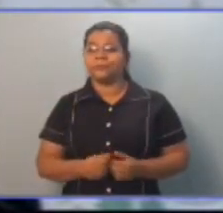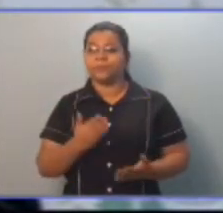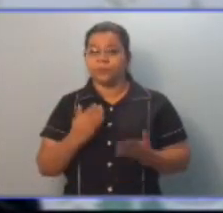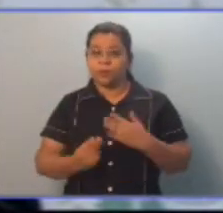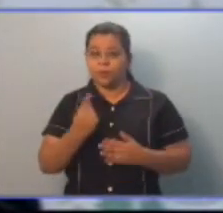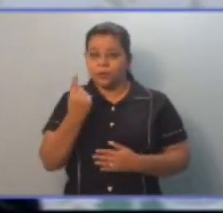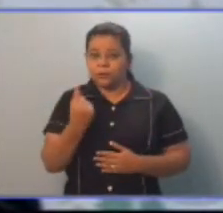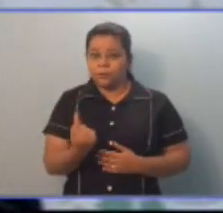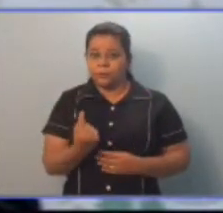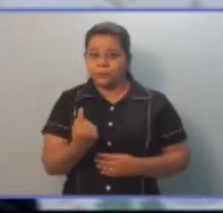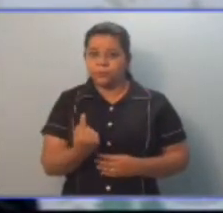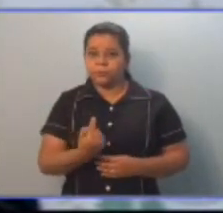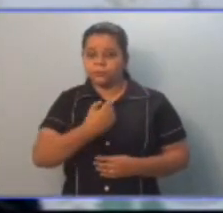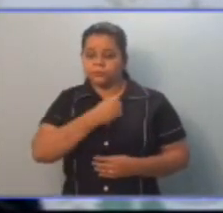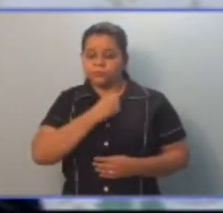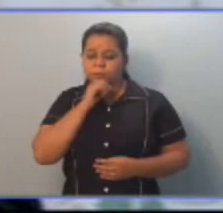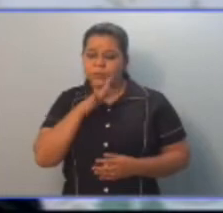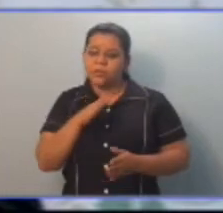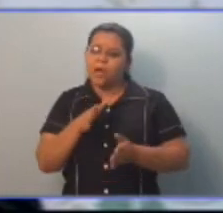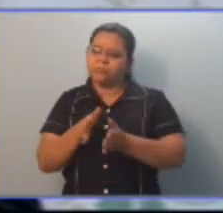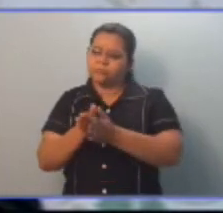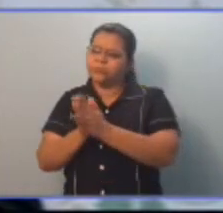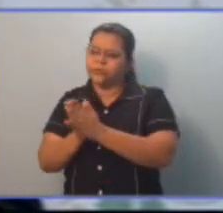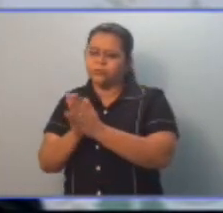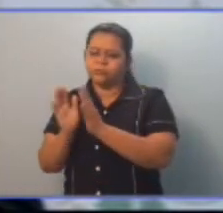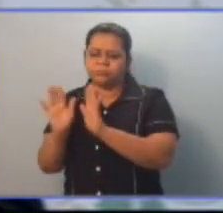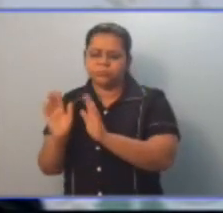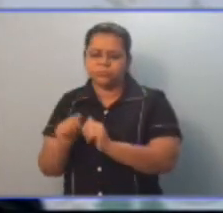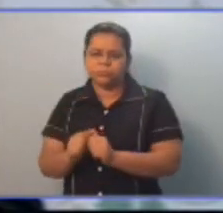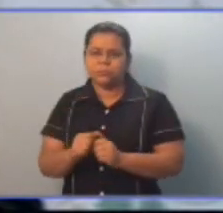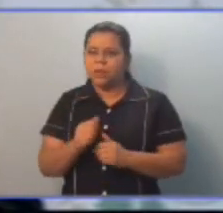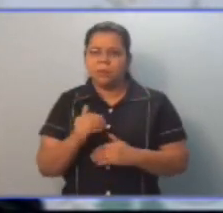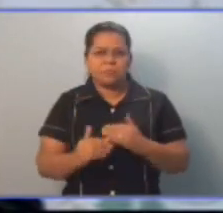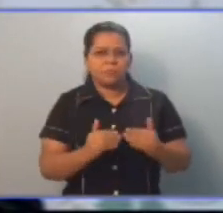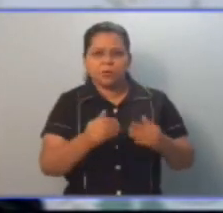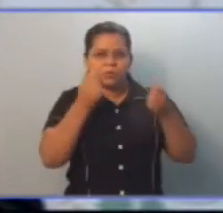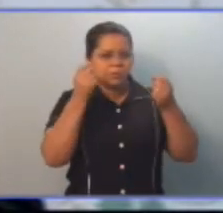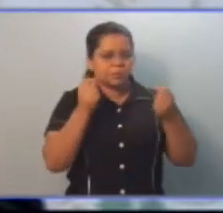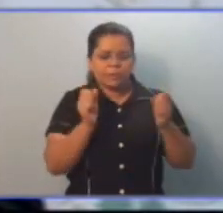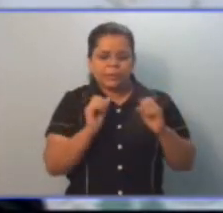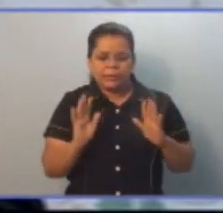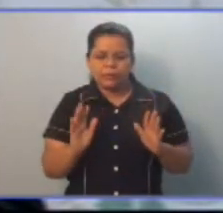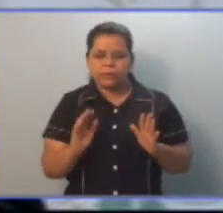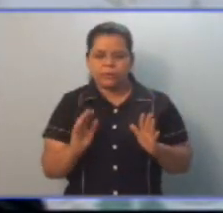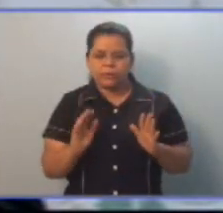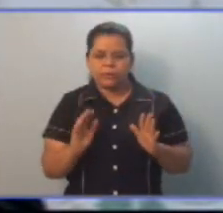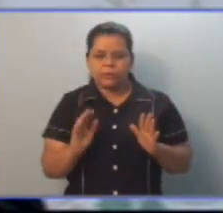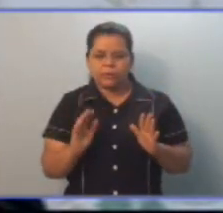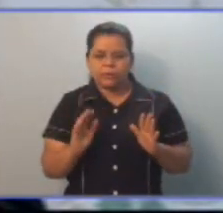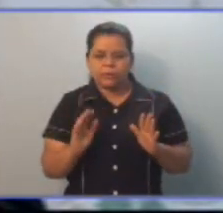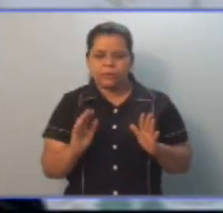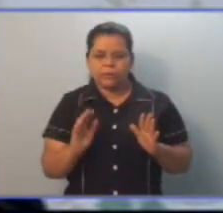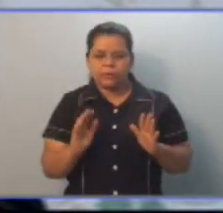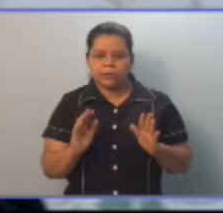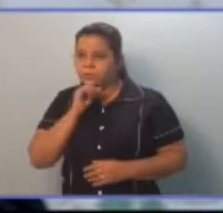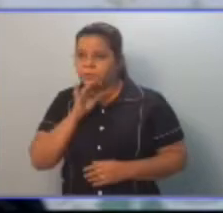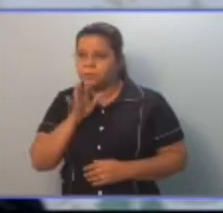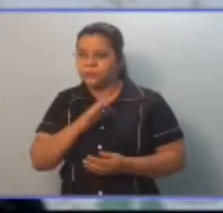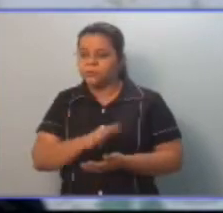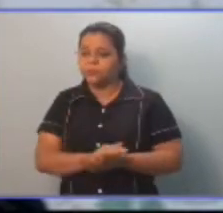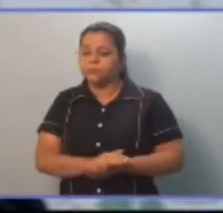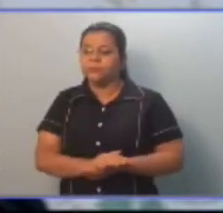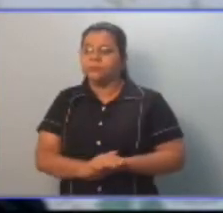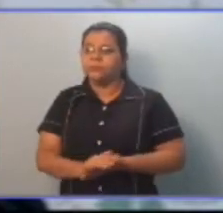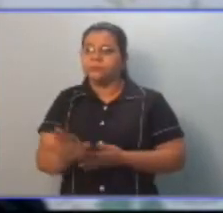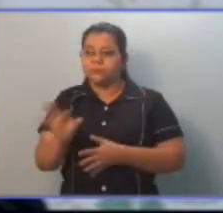víctima perdona, no hay proceso penal. Si la víctima lo que le pide, hay